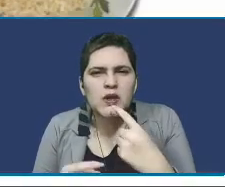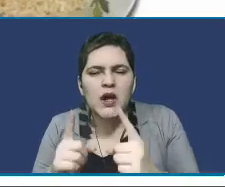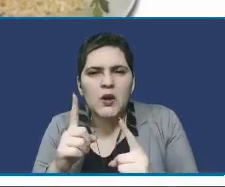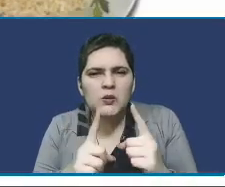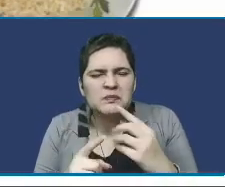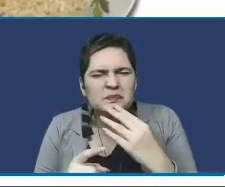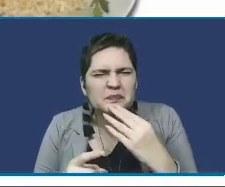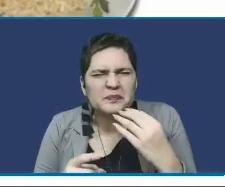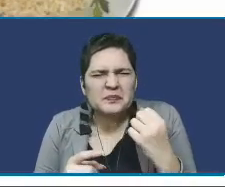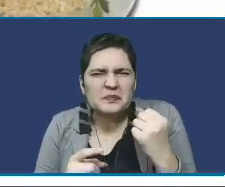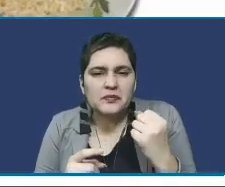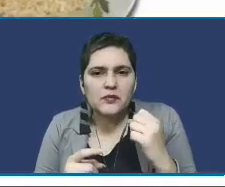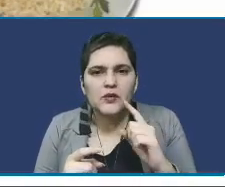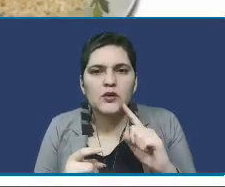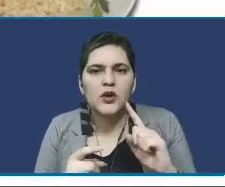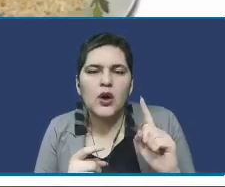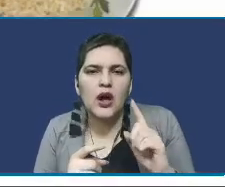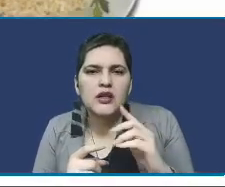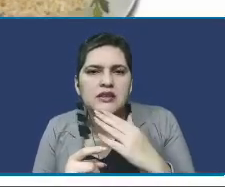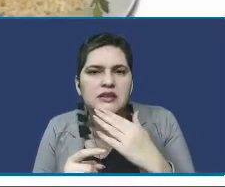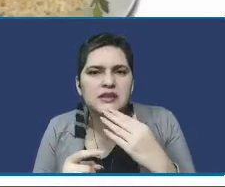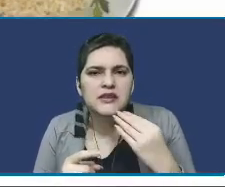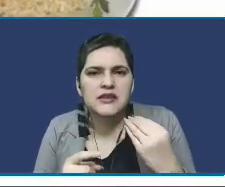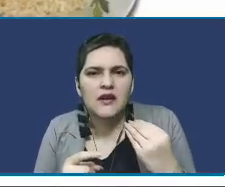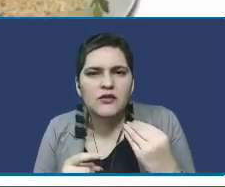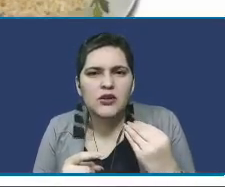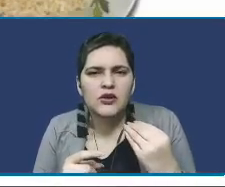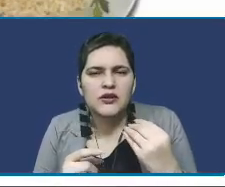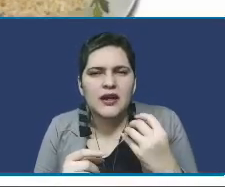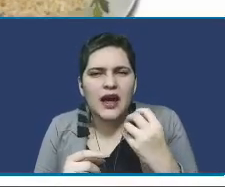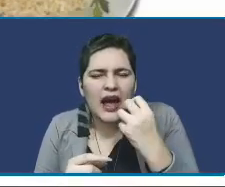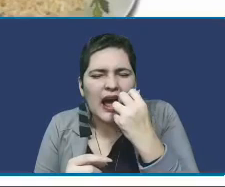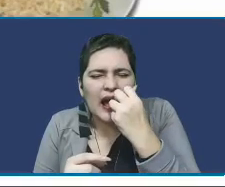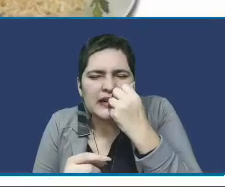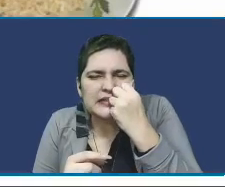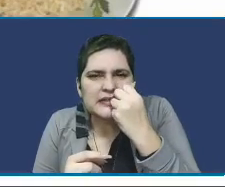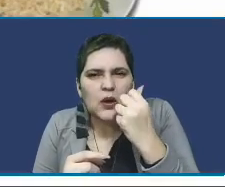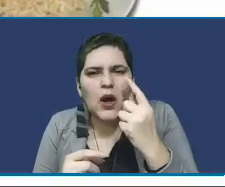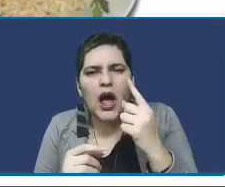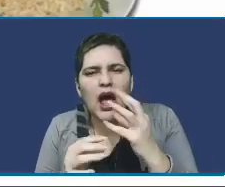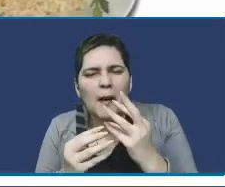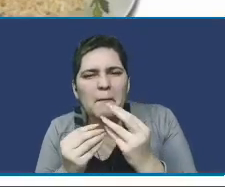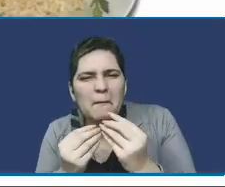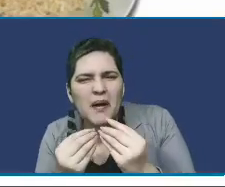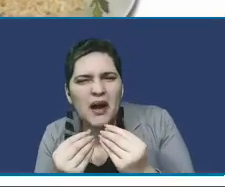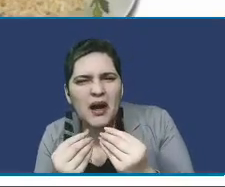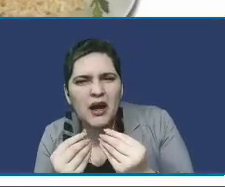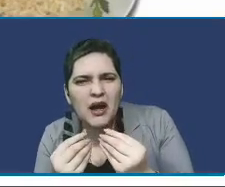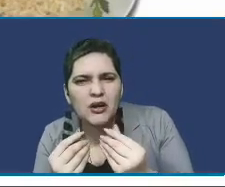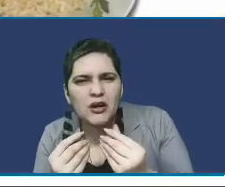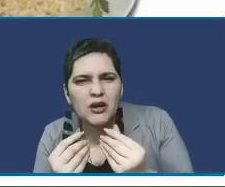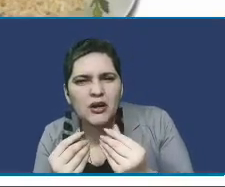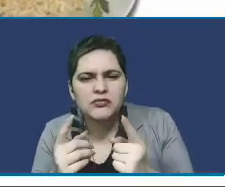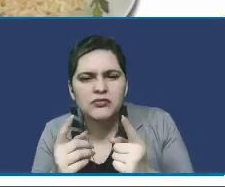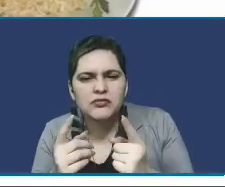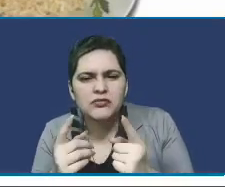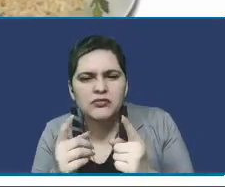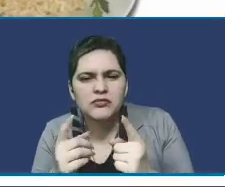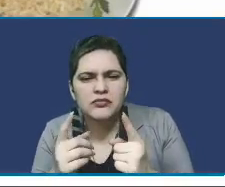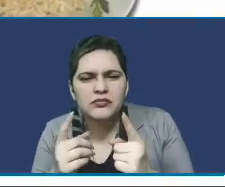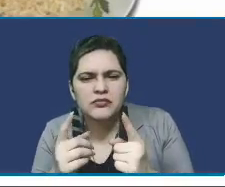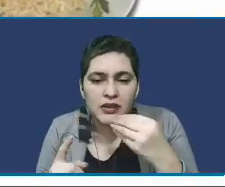tienen sabores más extremos como ácido o más amargo. Pero habitualmente estos alimentos de acá abajo, ¿no es cierto?